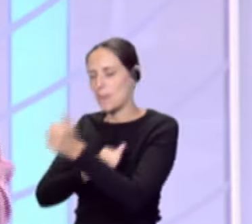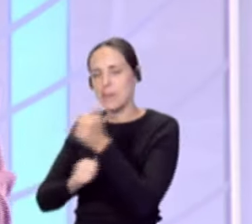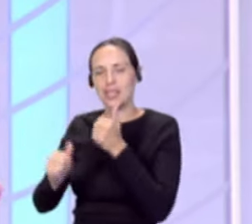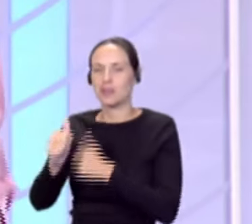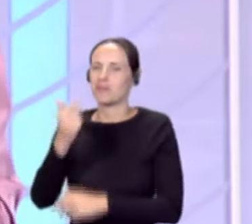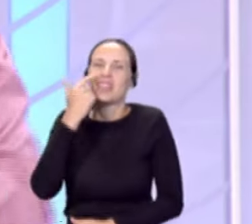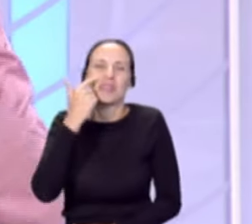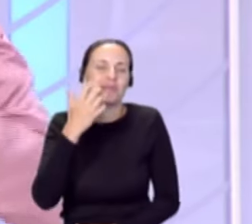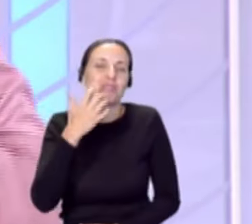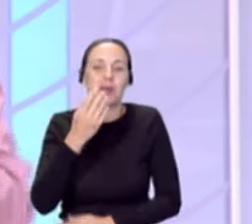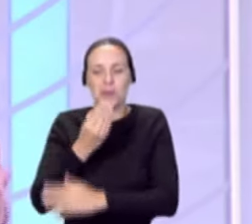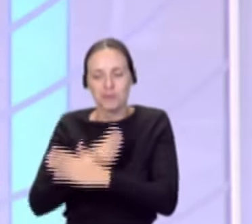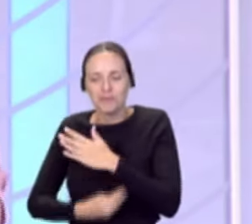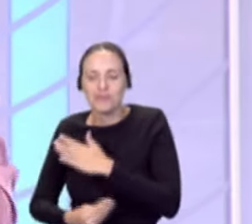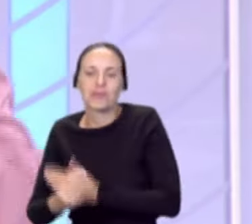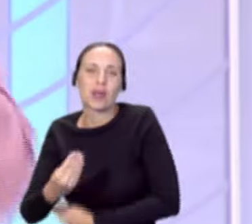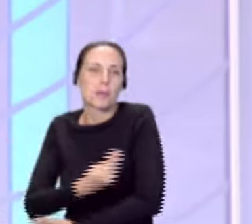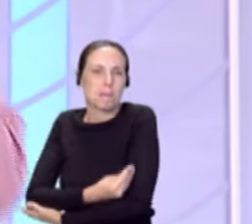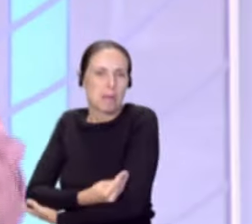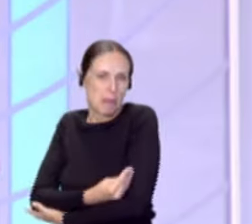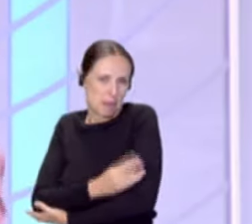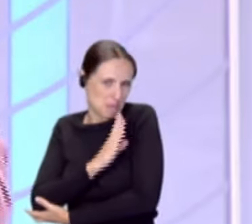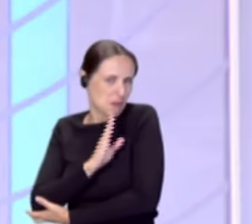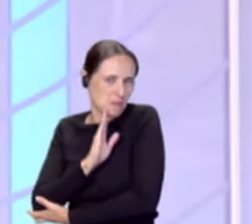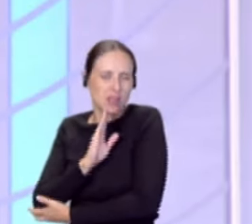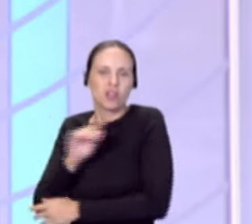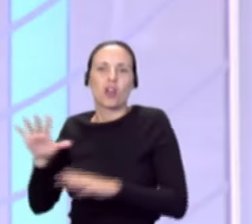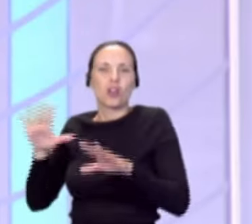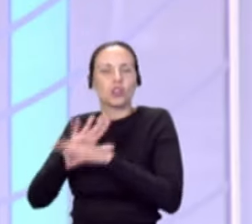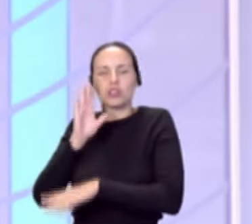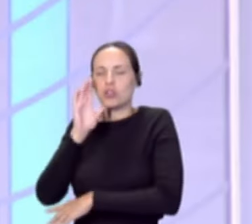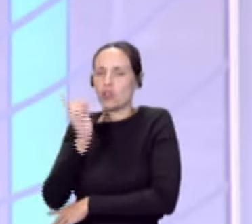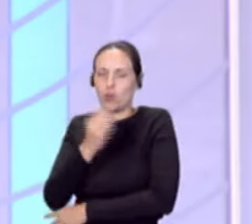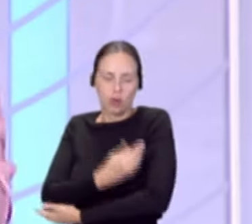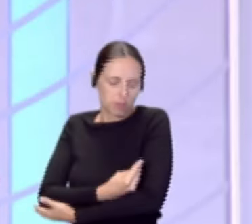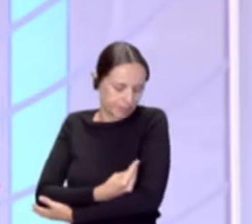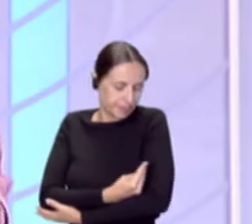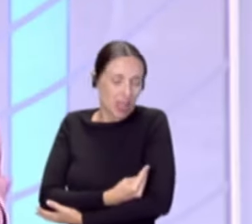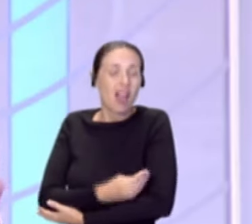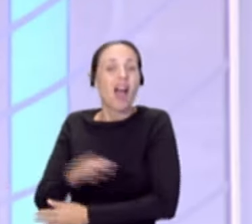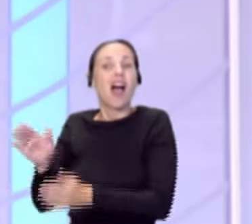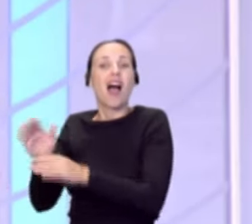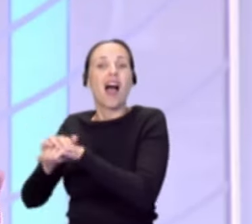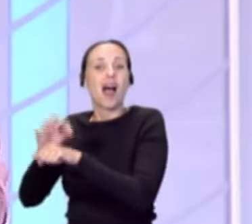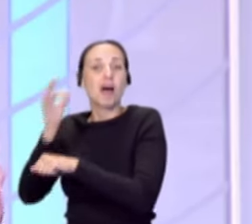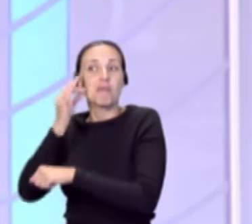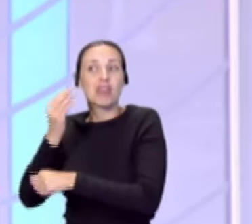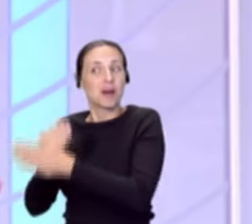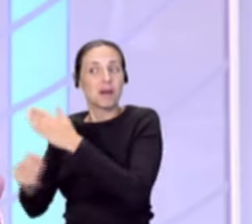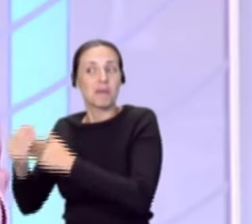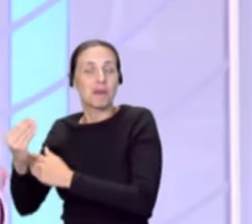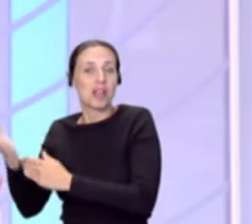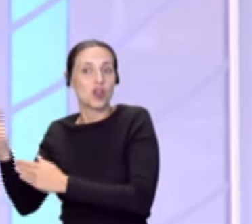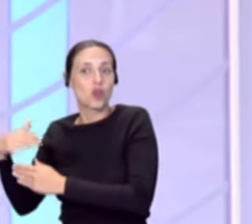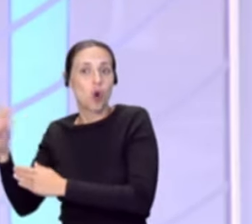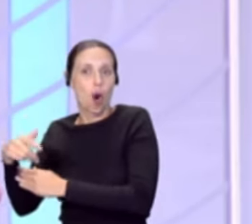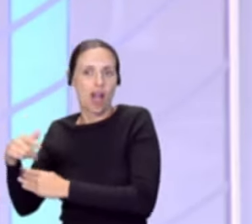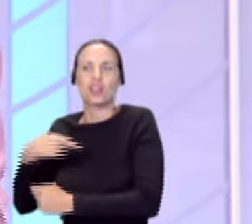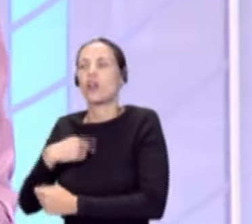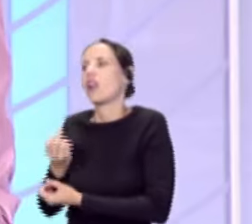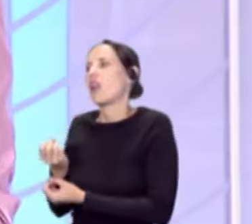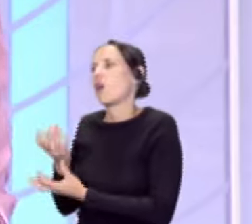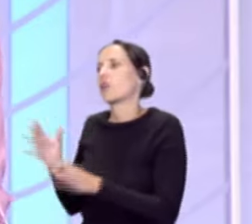bebé y pasas malas noches, cuando tienes una amiga que no tiene bebé y le cuentas las malas noches que has pasado, pasa como de largo. Pero como te plantes en la